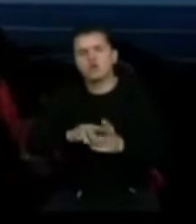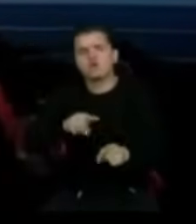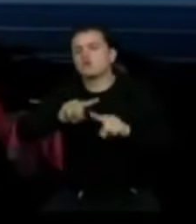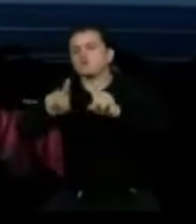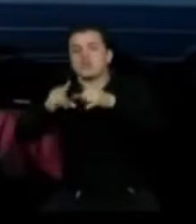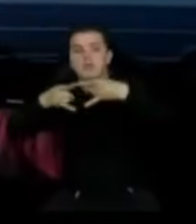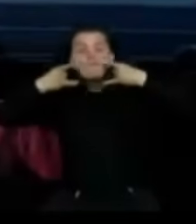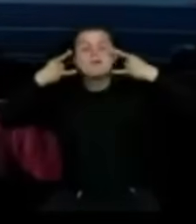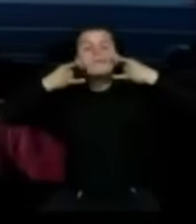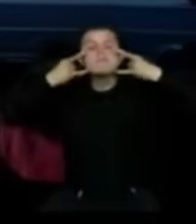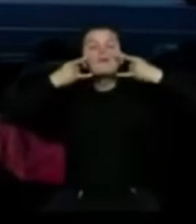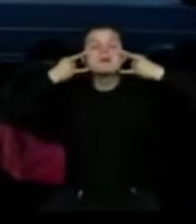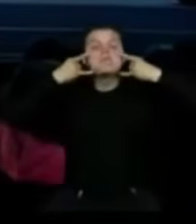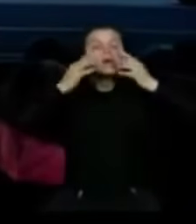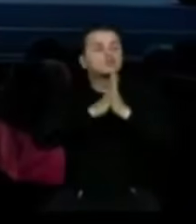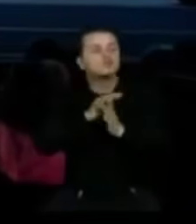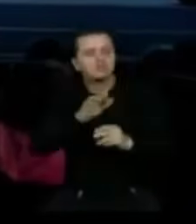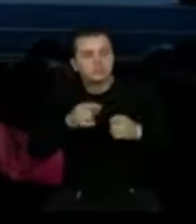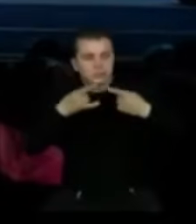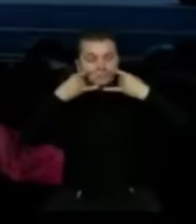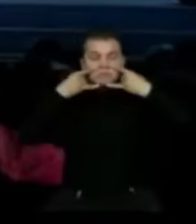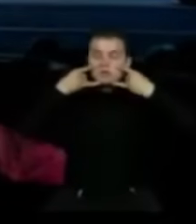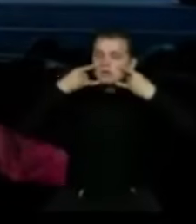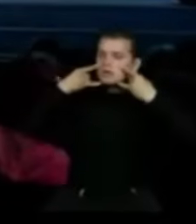ojos? Nadie lo ha visto.